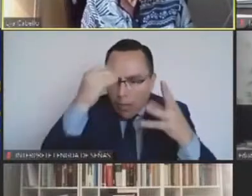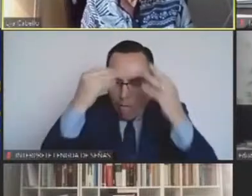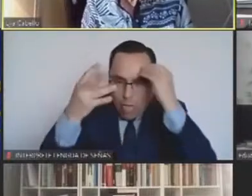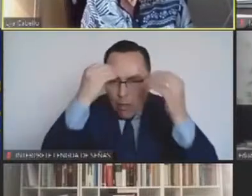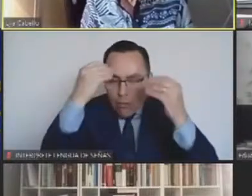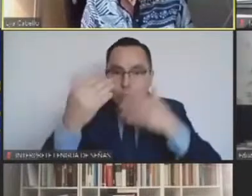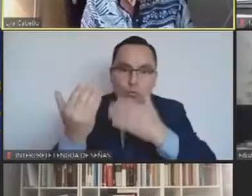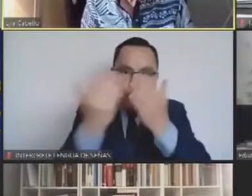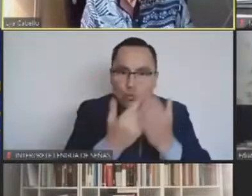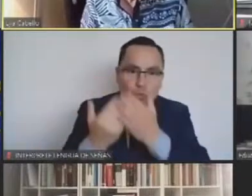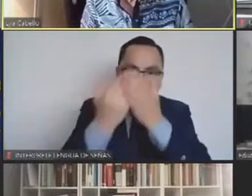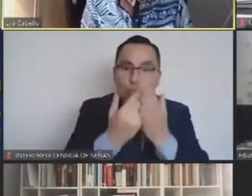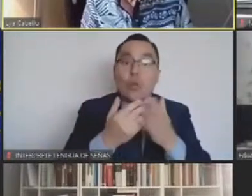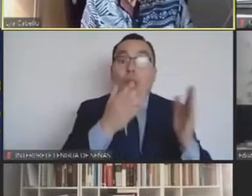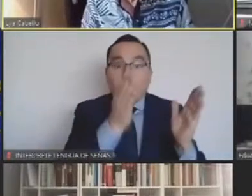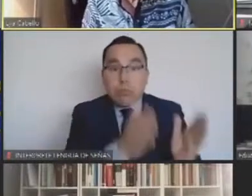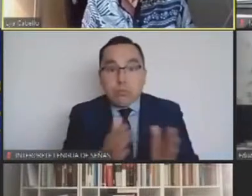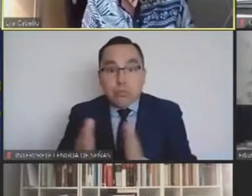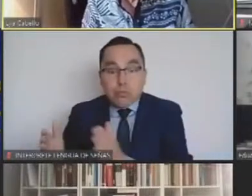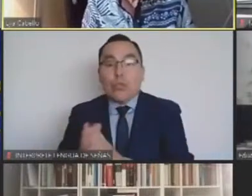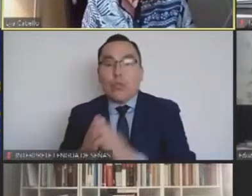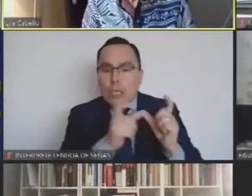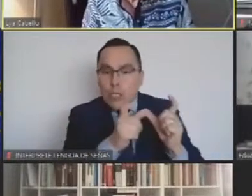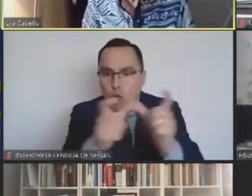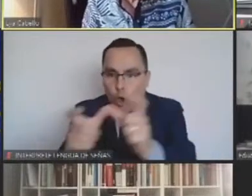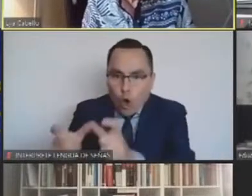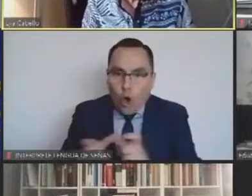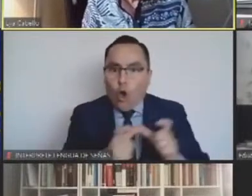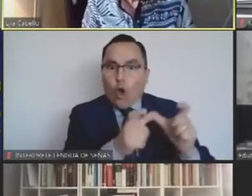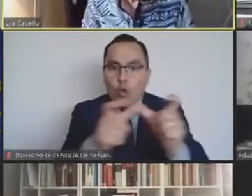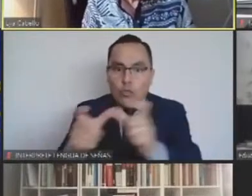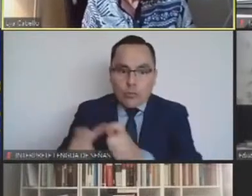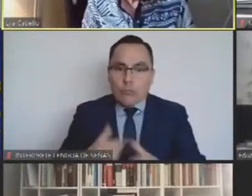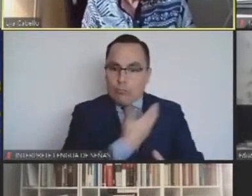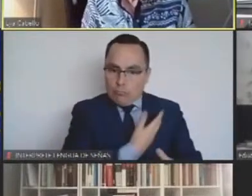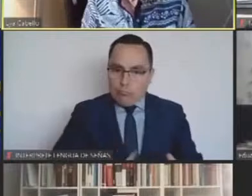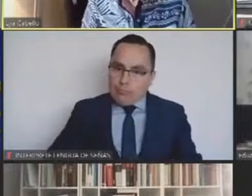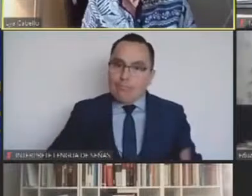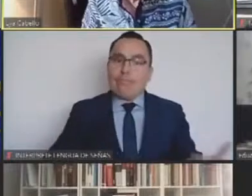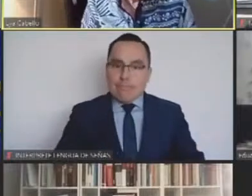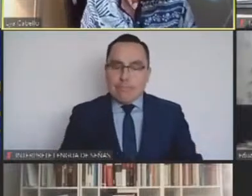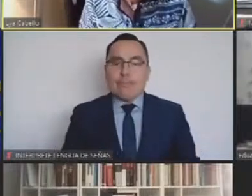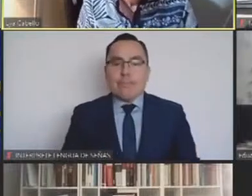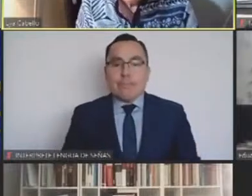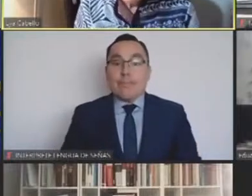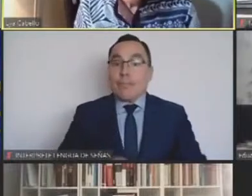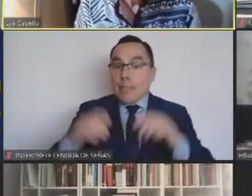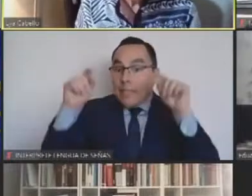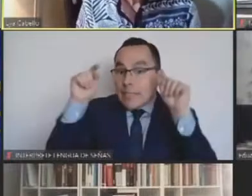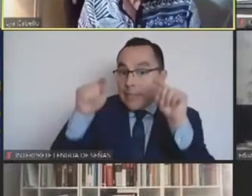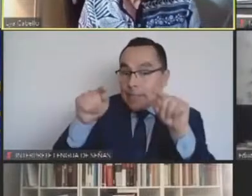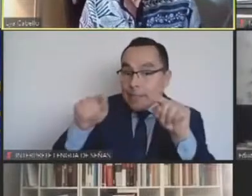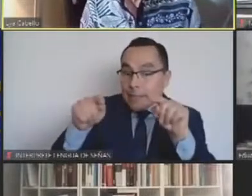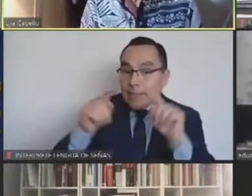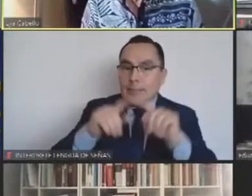puedan ejercer mejor control de la actividad gubernamental. En este marco de ideas,